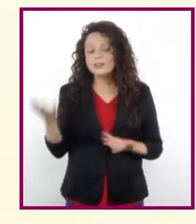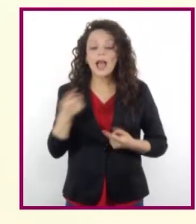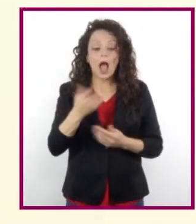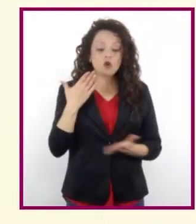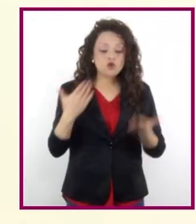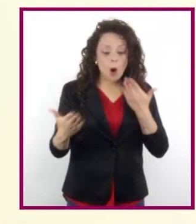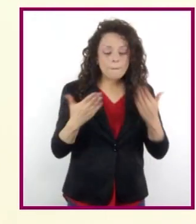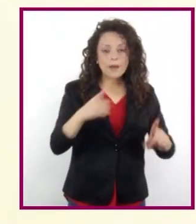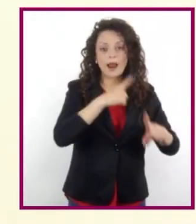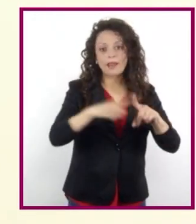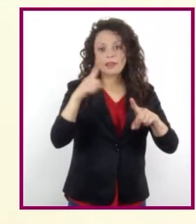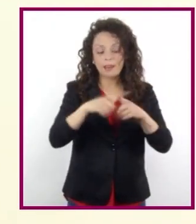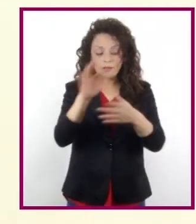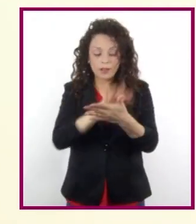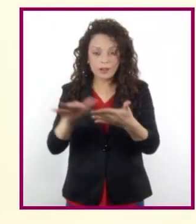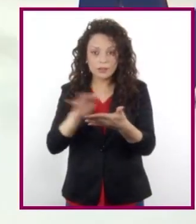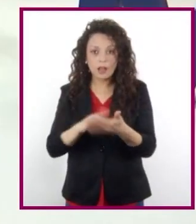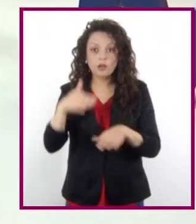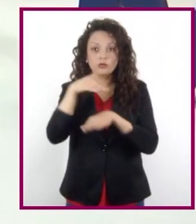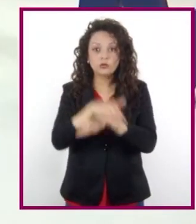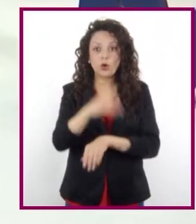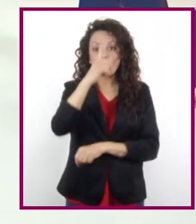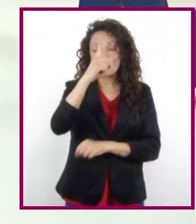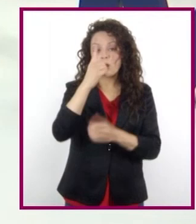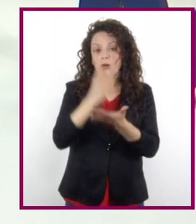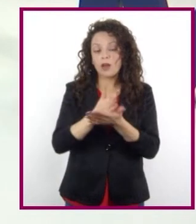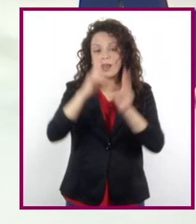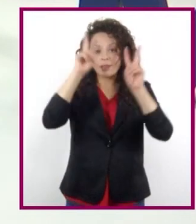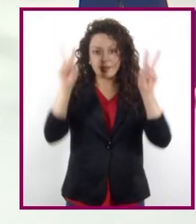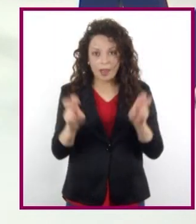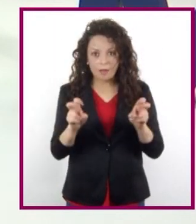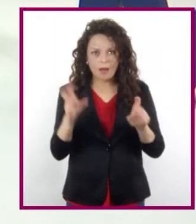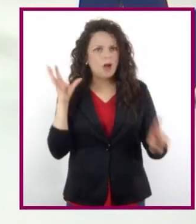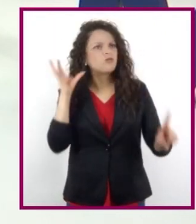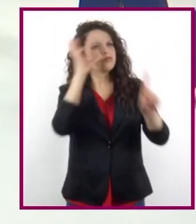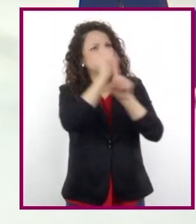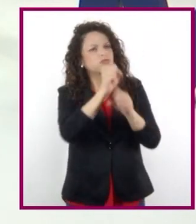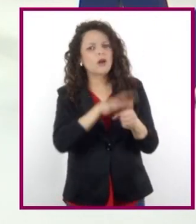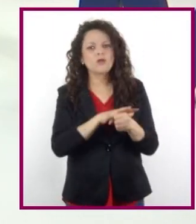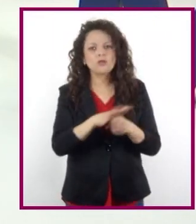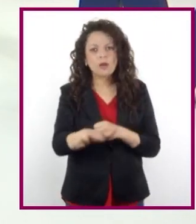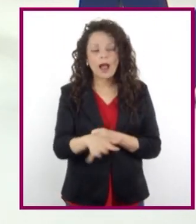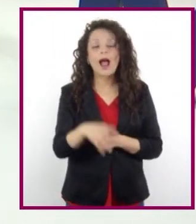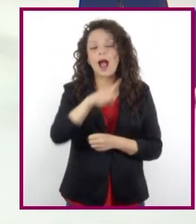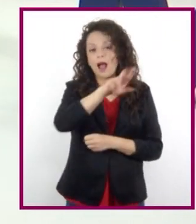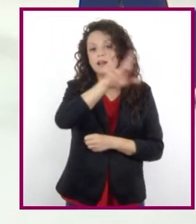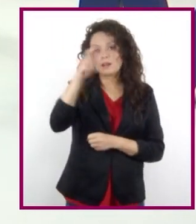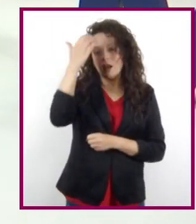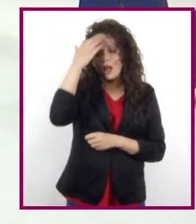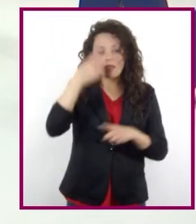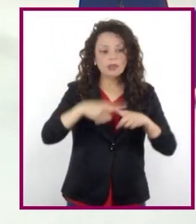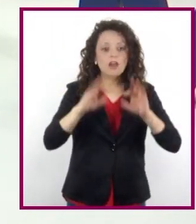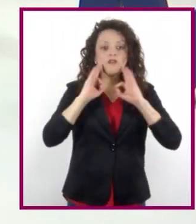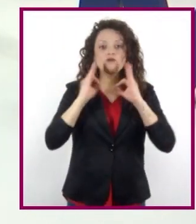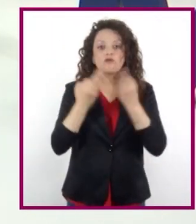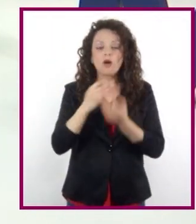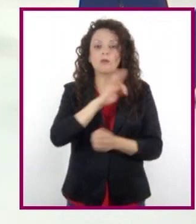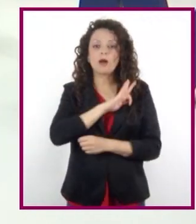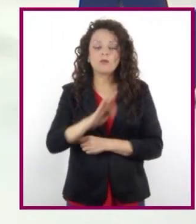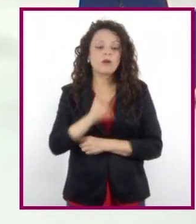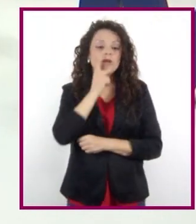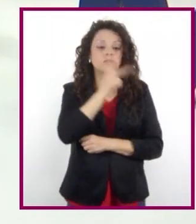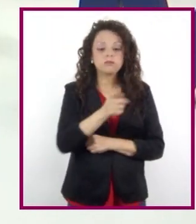una variedad de textos sobre un tema. Y el propósito fue reconocer diversas maneras de nombrar mediante